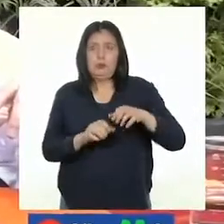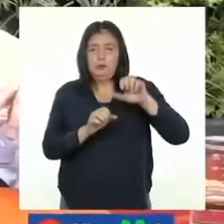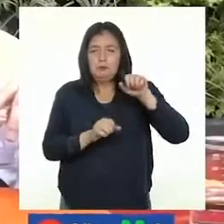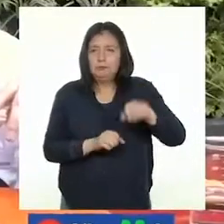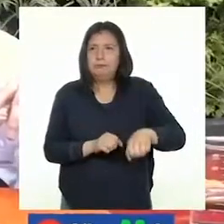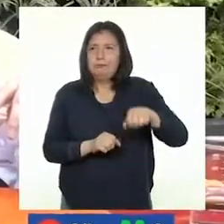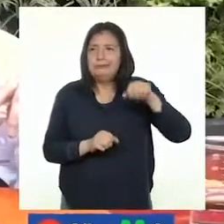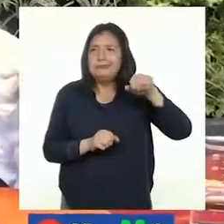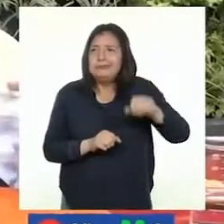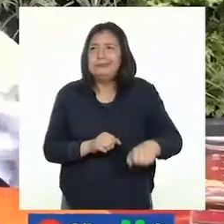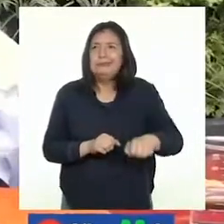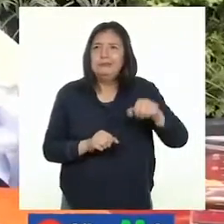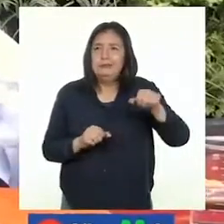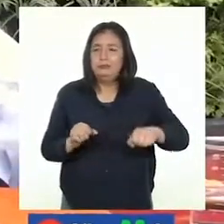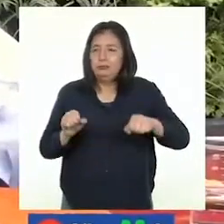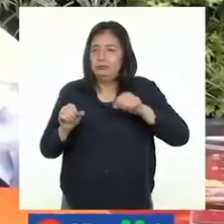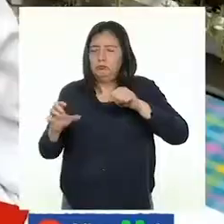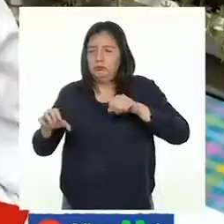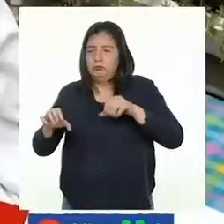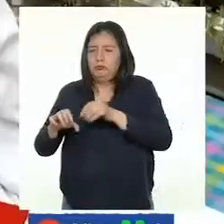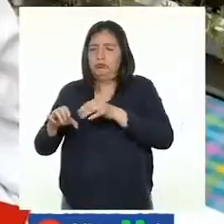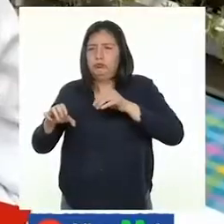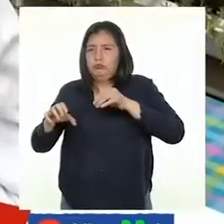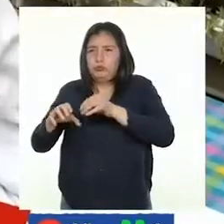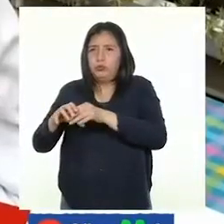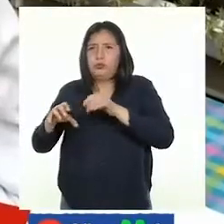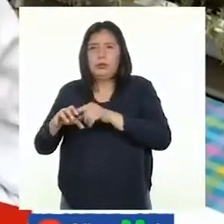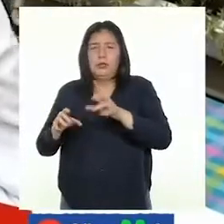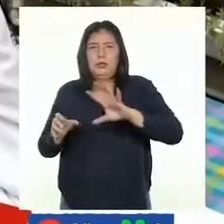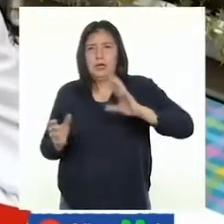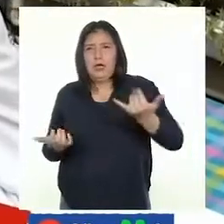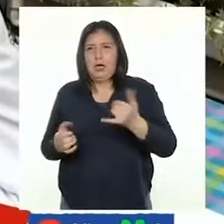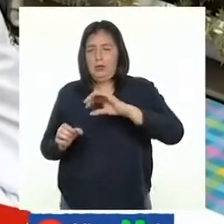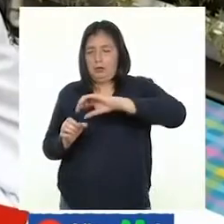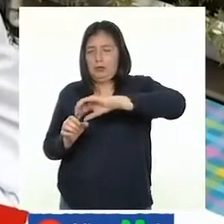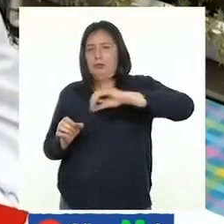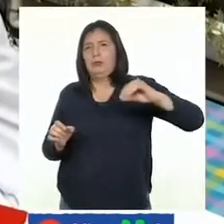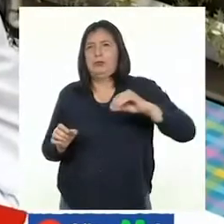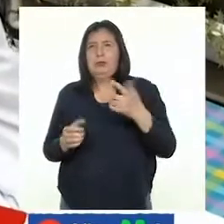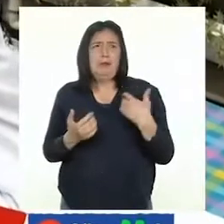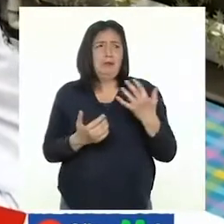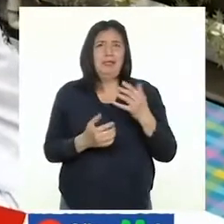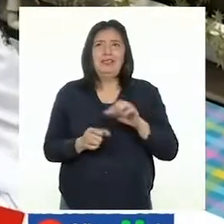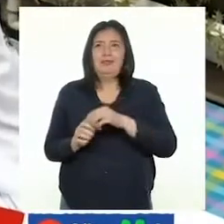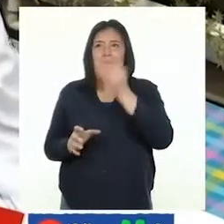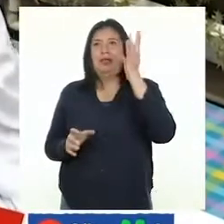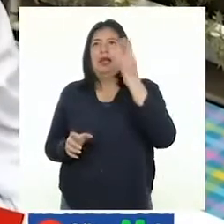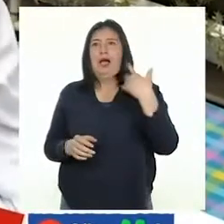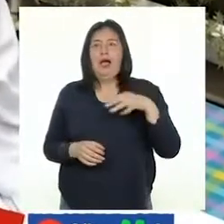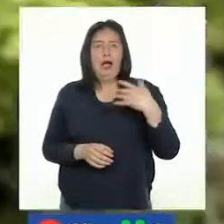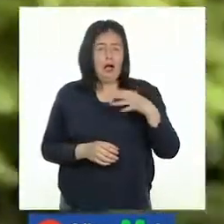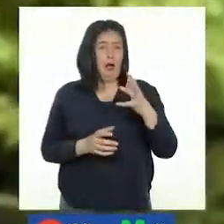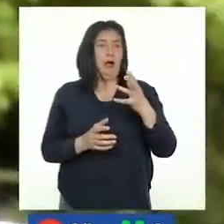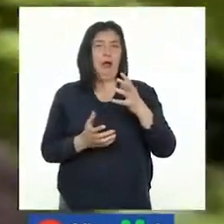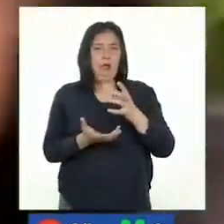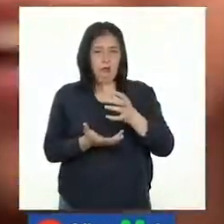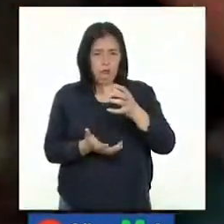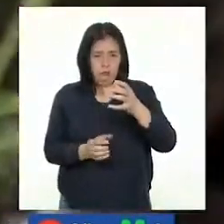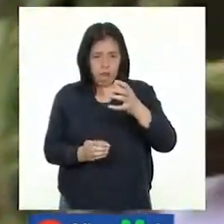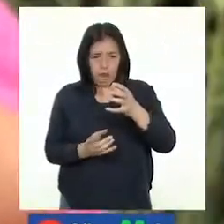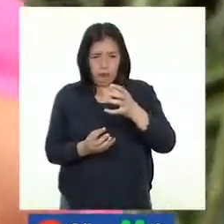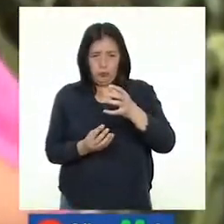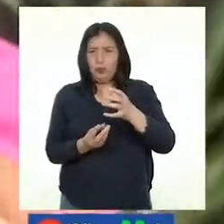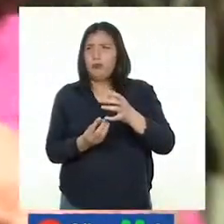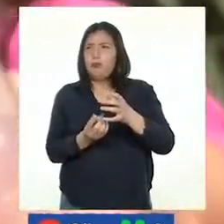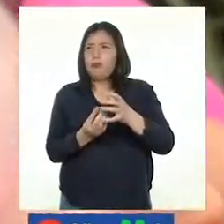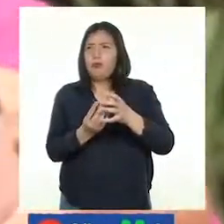es. Bien. Ya, prueba. Sácale el corcho. Ay, me da miedo. Coco. Eso. Ay, que da cosas. Ahora apriétalo